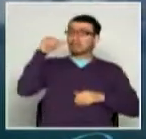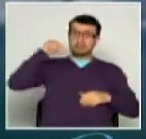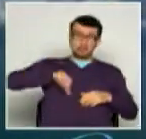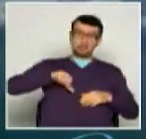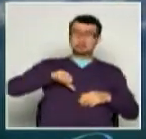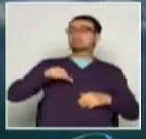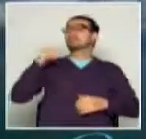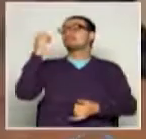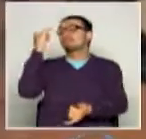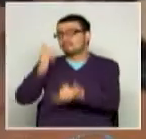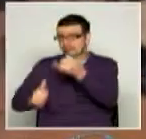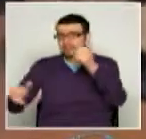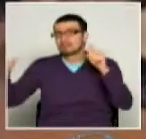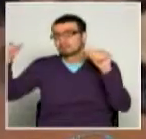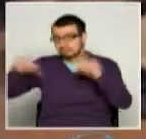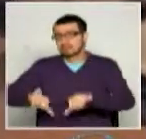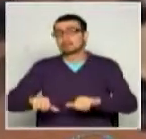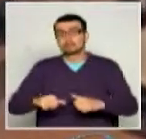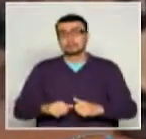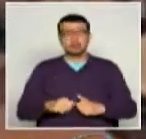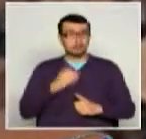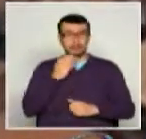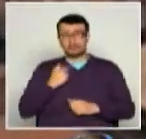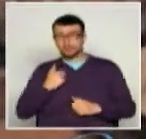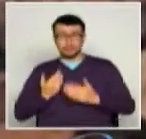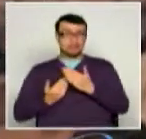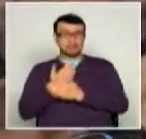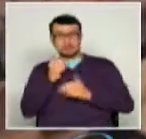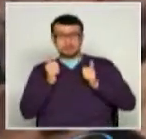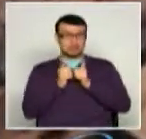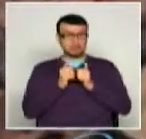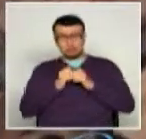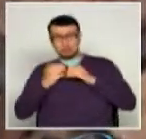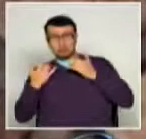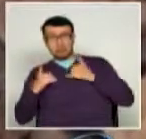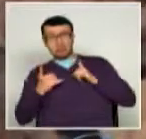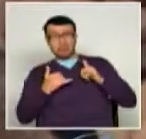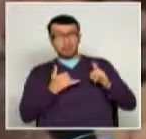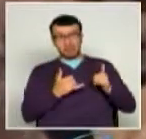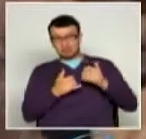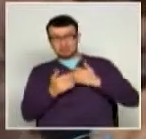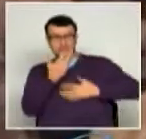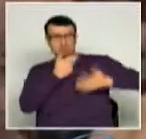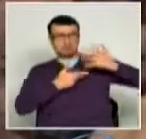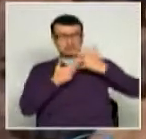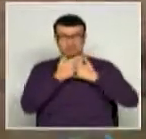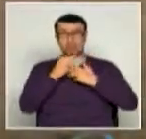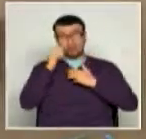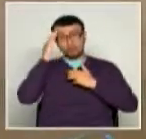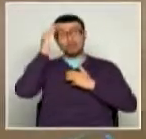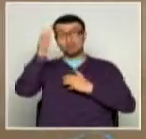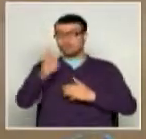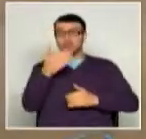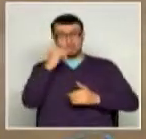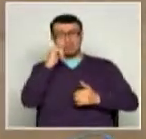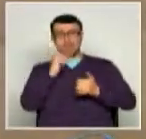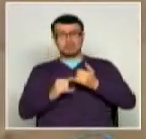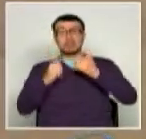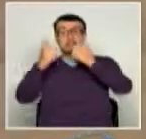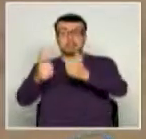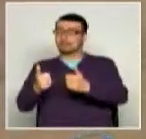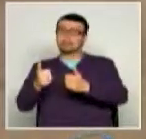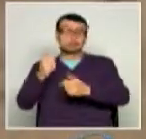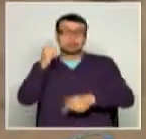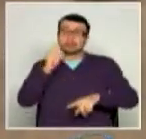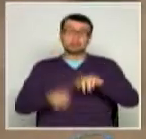No puedes comenzar una relación con deshonestidad y engaño y esperar tener un final honesto. Si corres hacia una